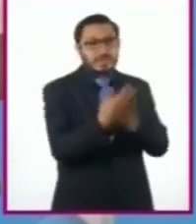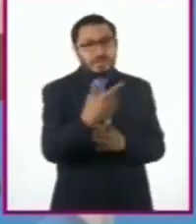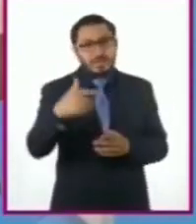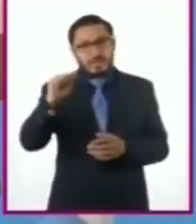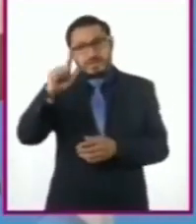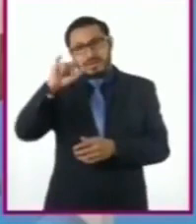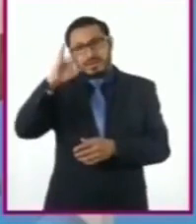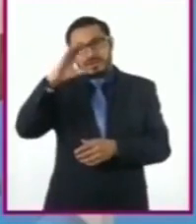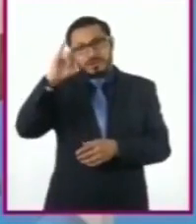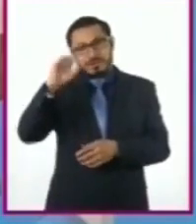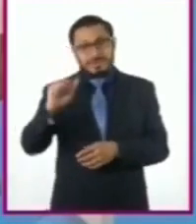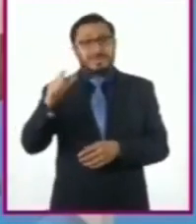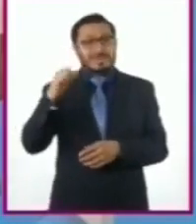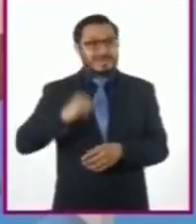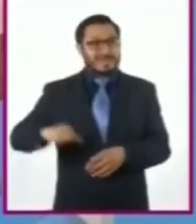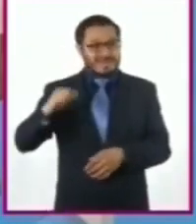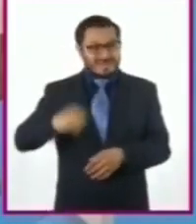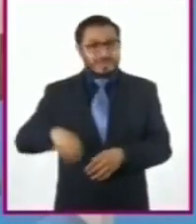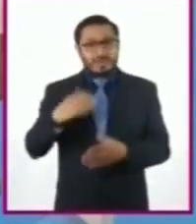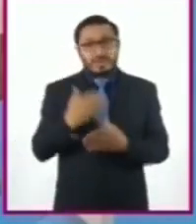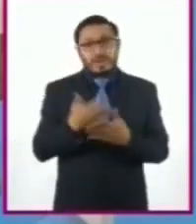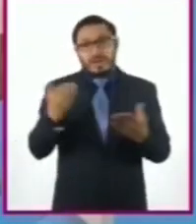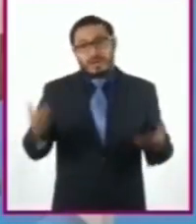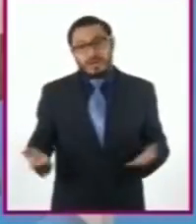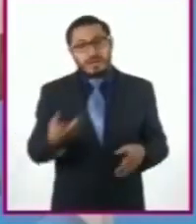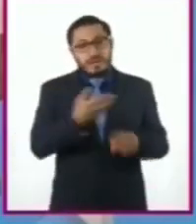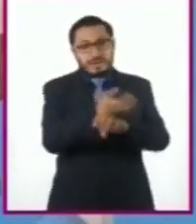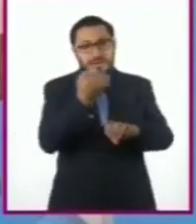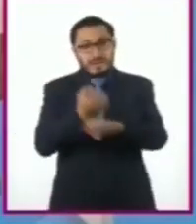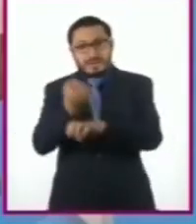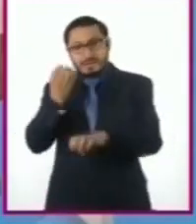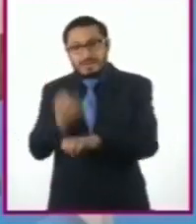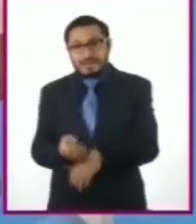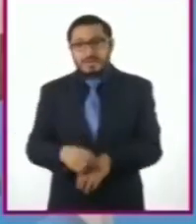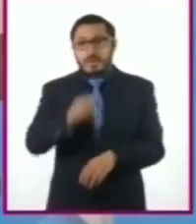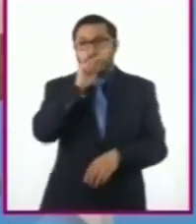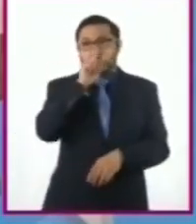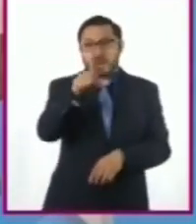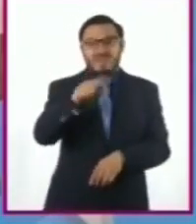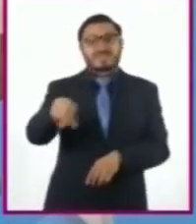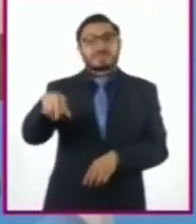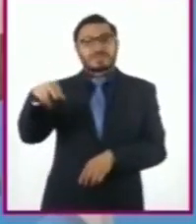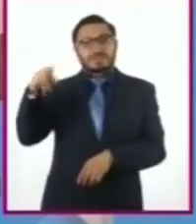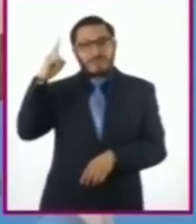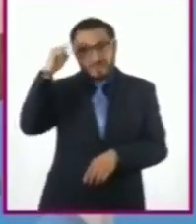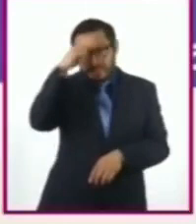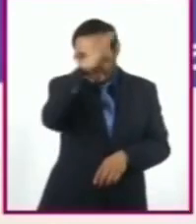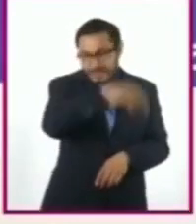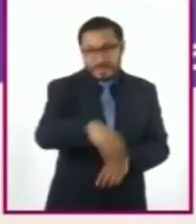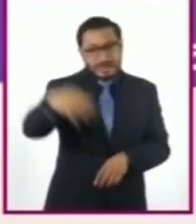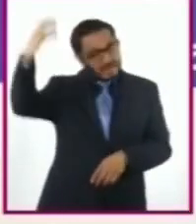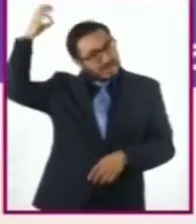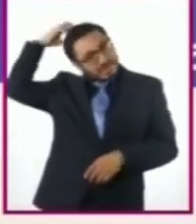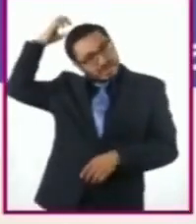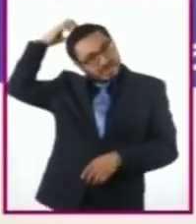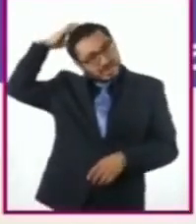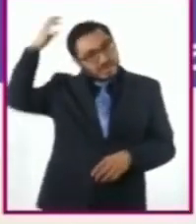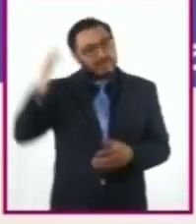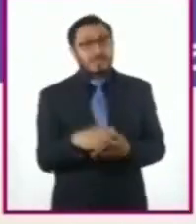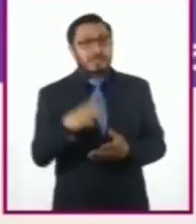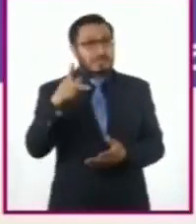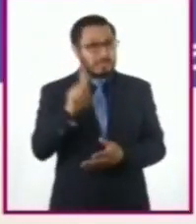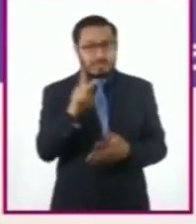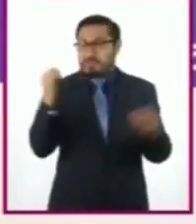que actualmente comprende los estados de Jalisco, Nayarit, Colima. Pero ahí